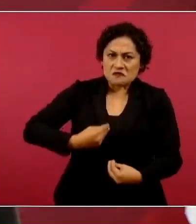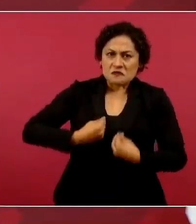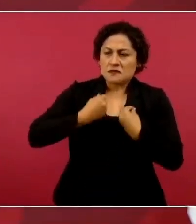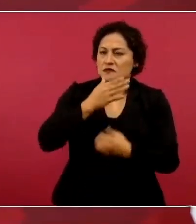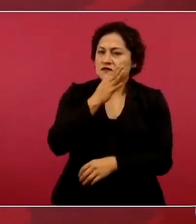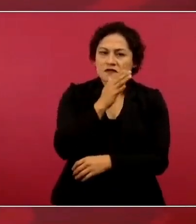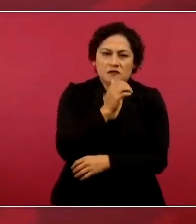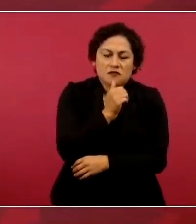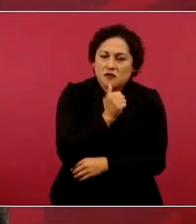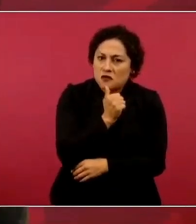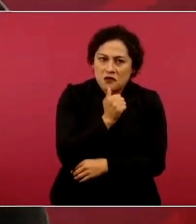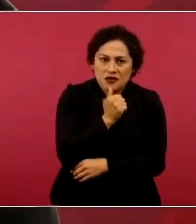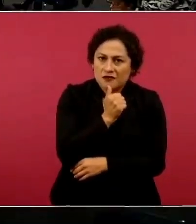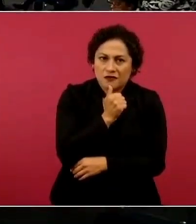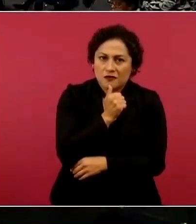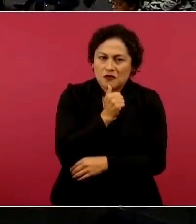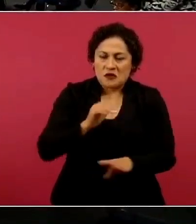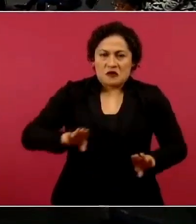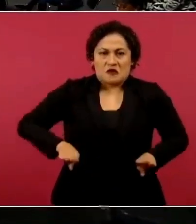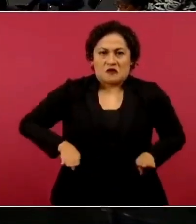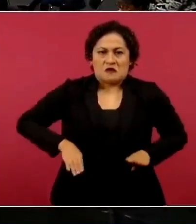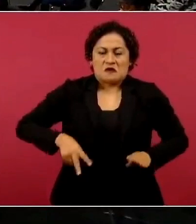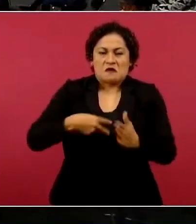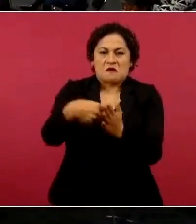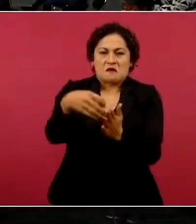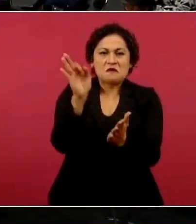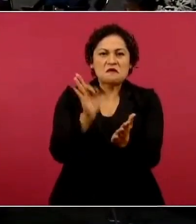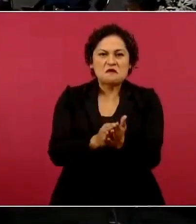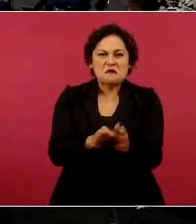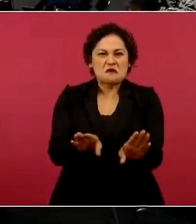como un héroe de a caballo,